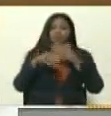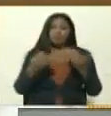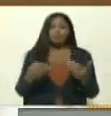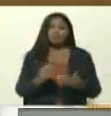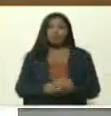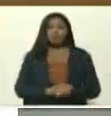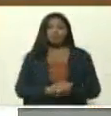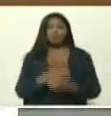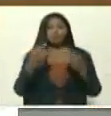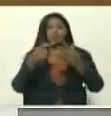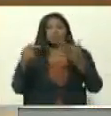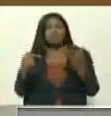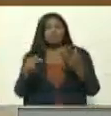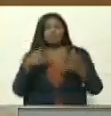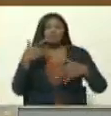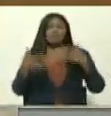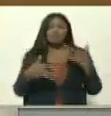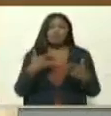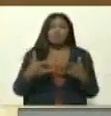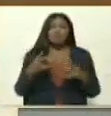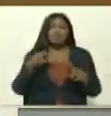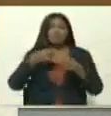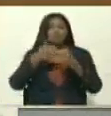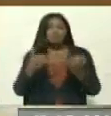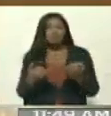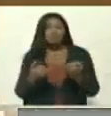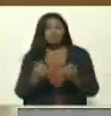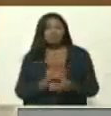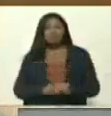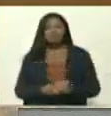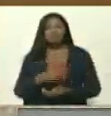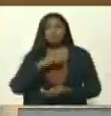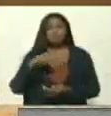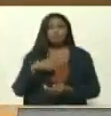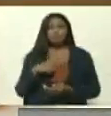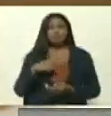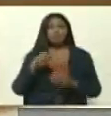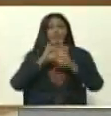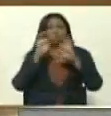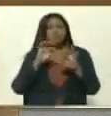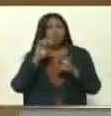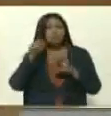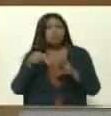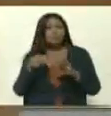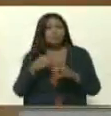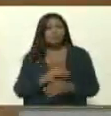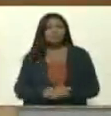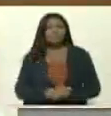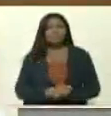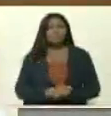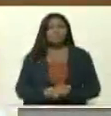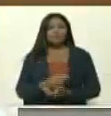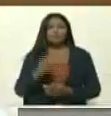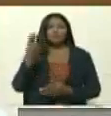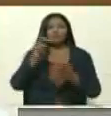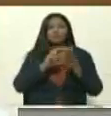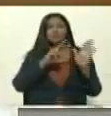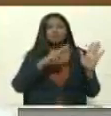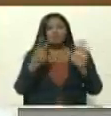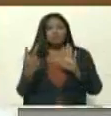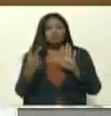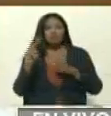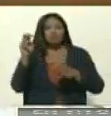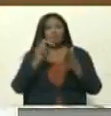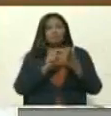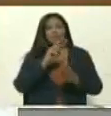una gran diversidad de actividades conducentes y no conducentes a grado académico. Para el periodo